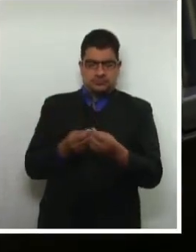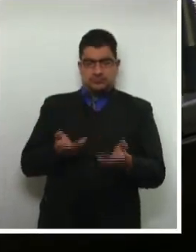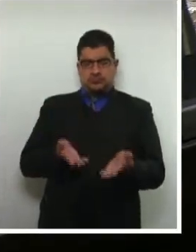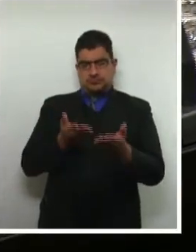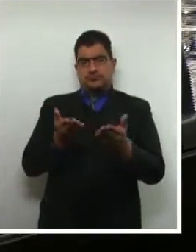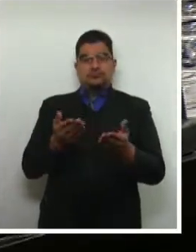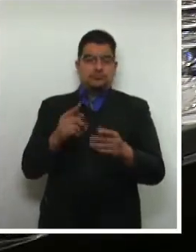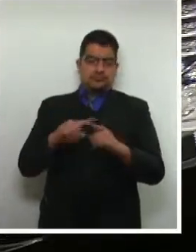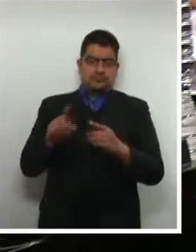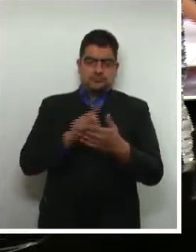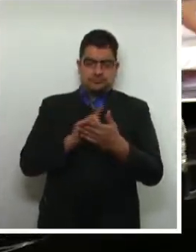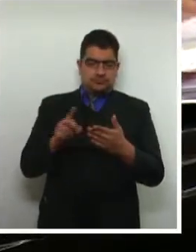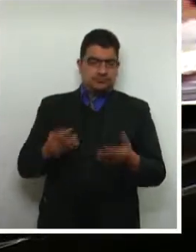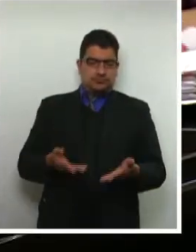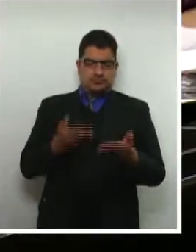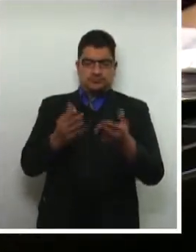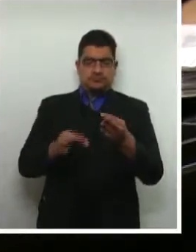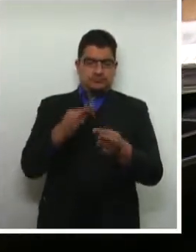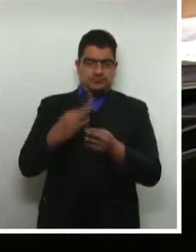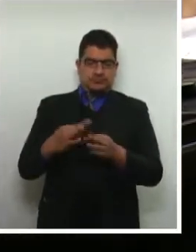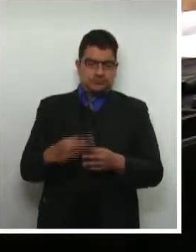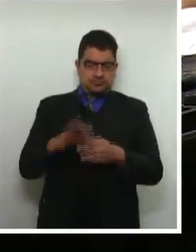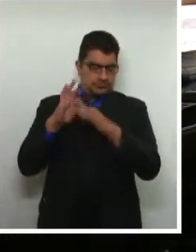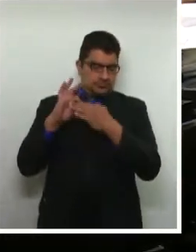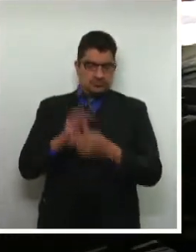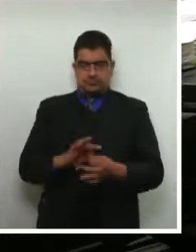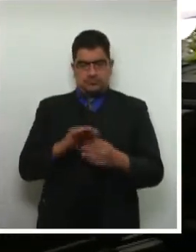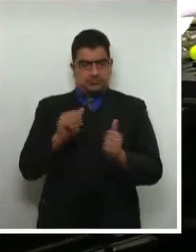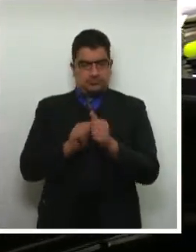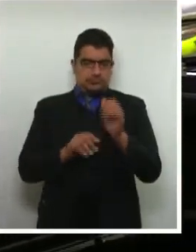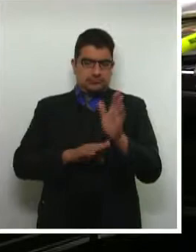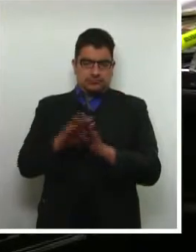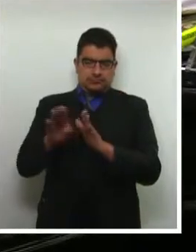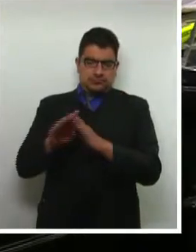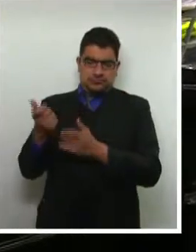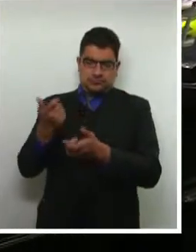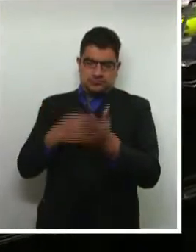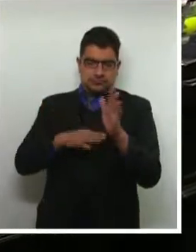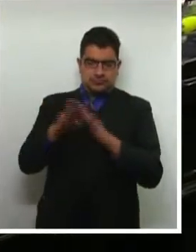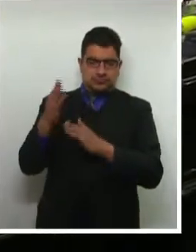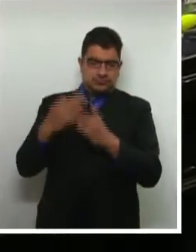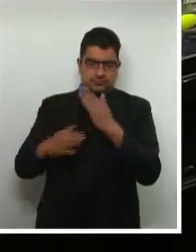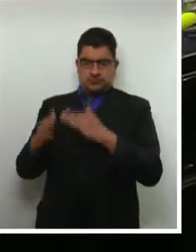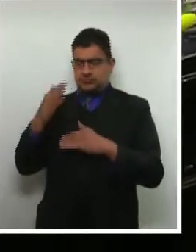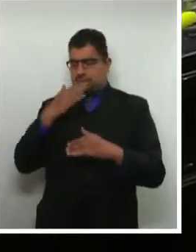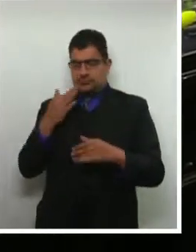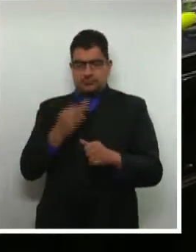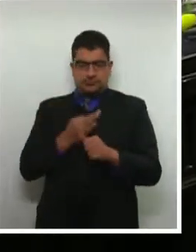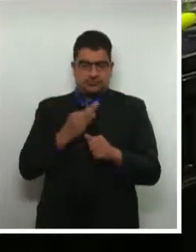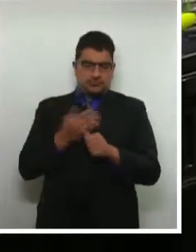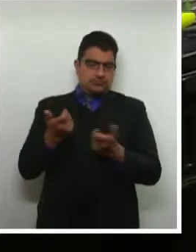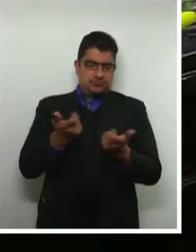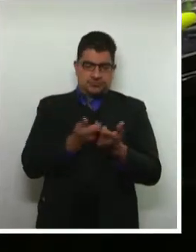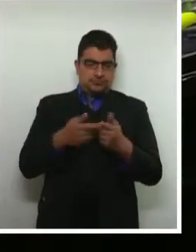los derechos, el fomento del crecimiento económico y el empleo y la justa distribución del